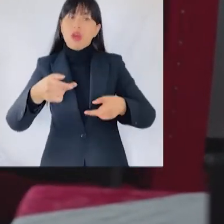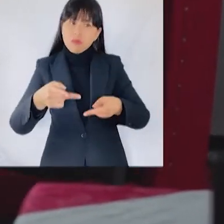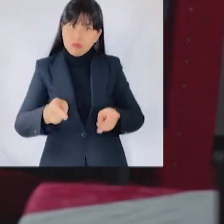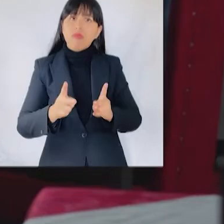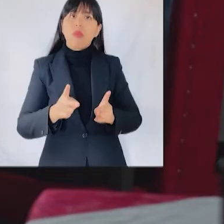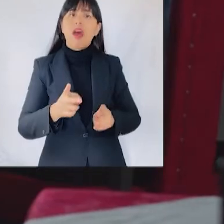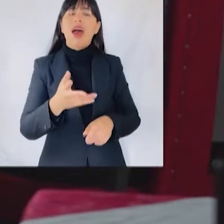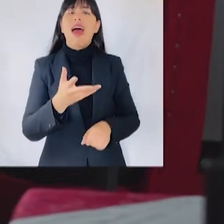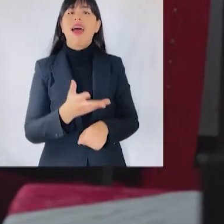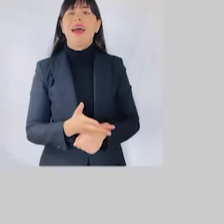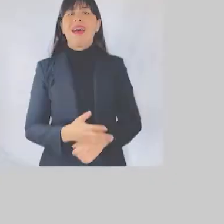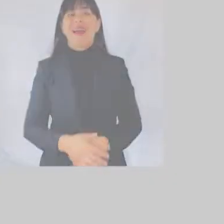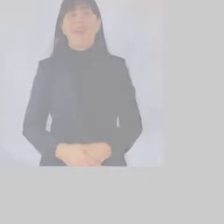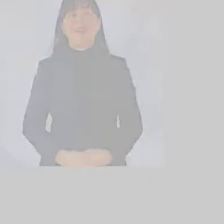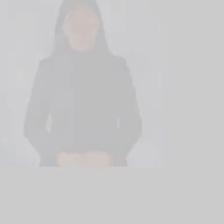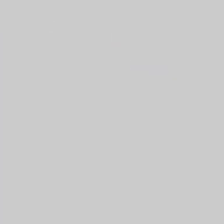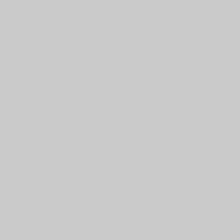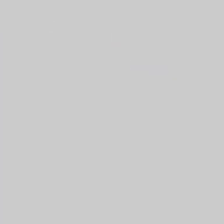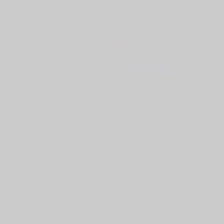en su condición de consumidor.